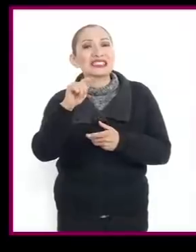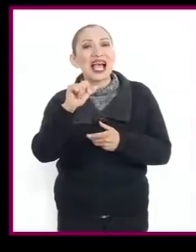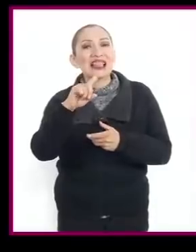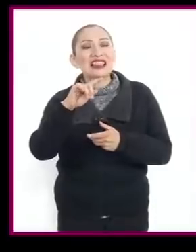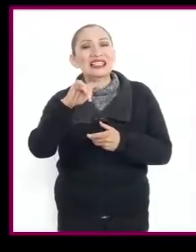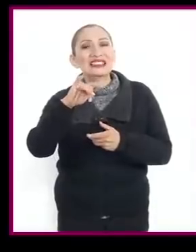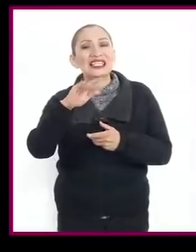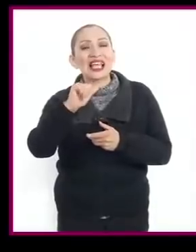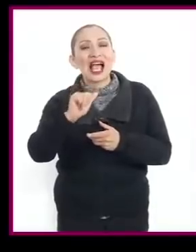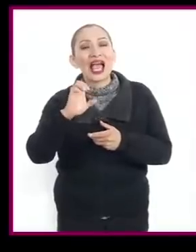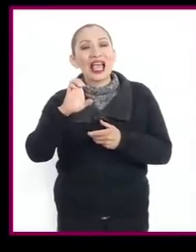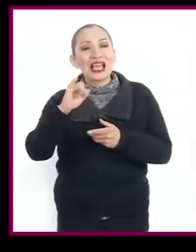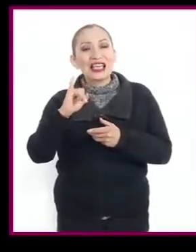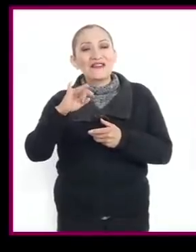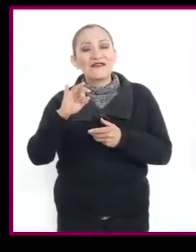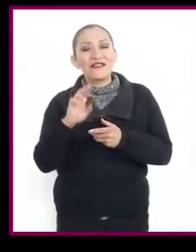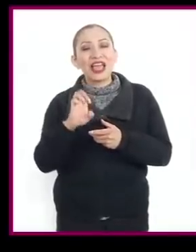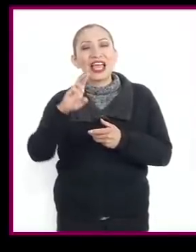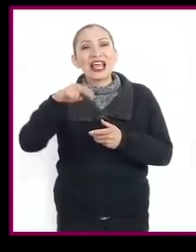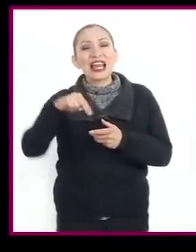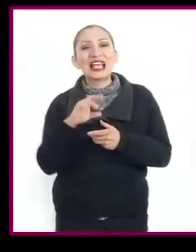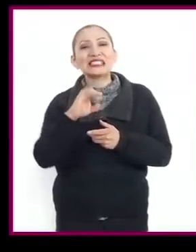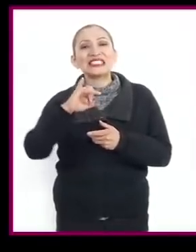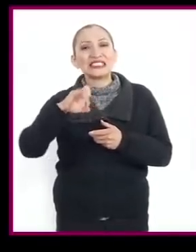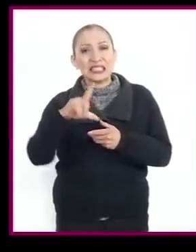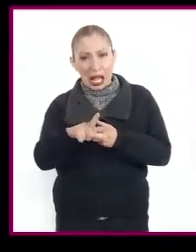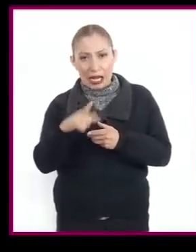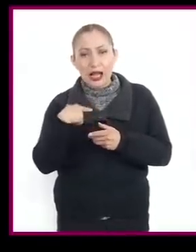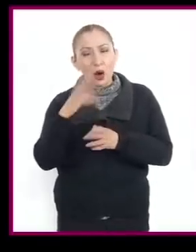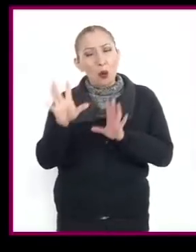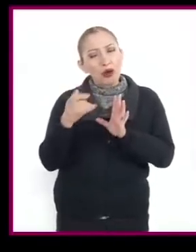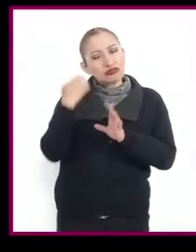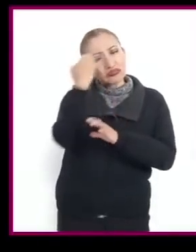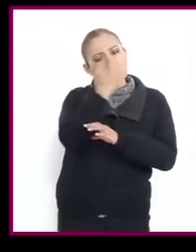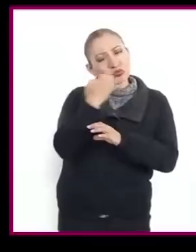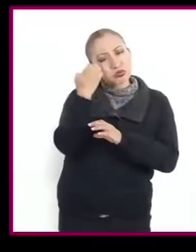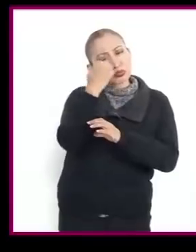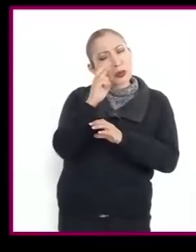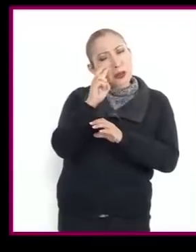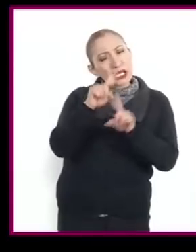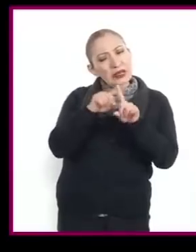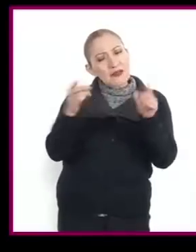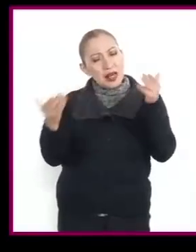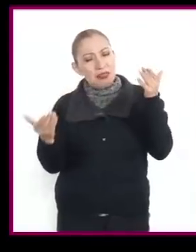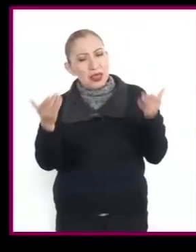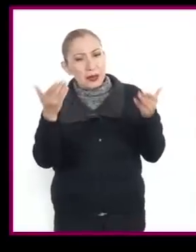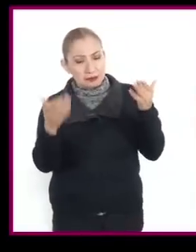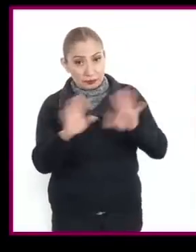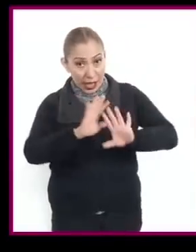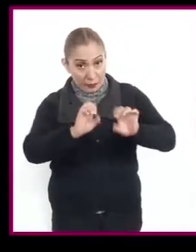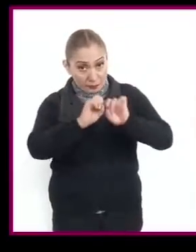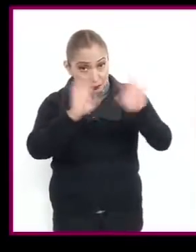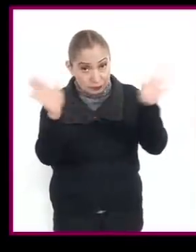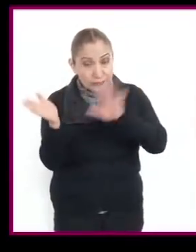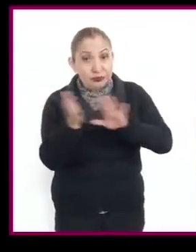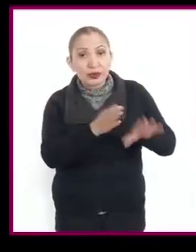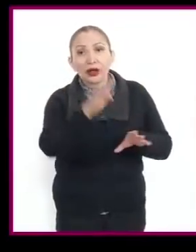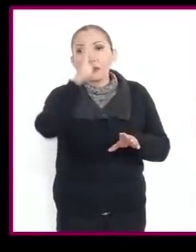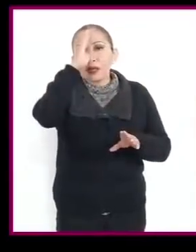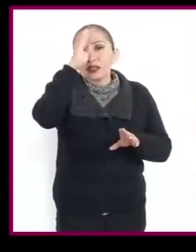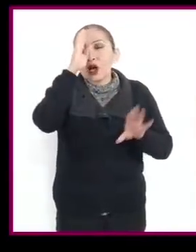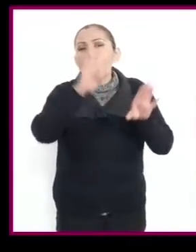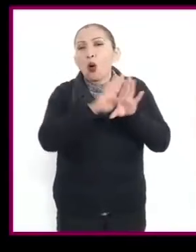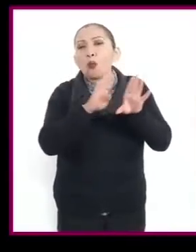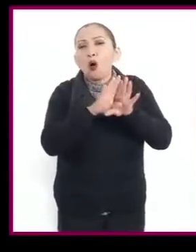estadística inferencial. Estadística inferencial. Podremos sacar conclusiones, hacer inferencias. Muy bien, aclarando esto, pensemos